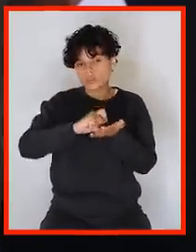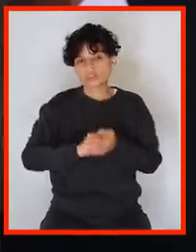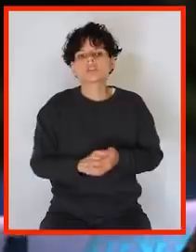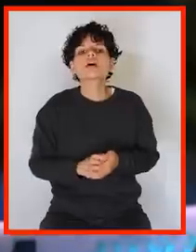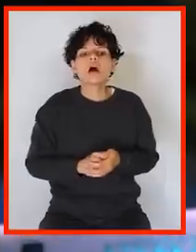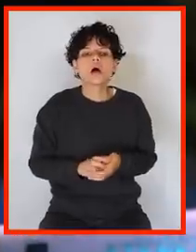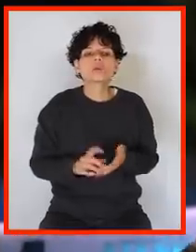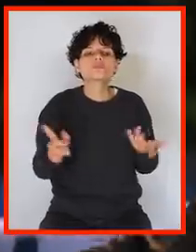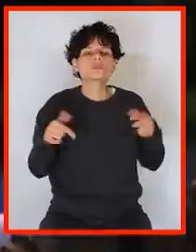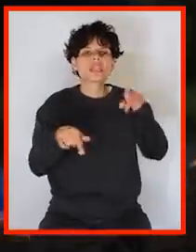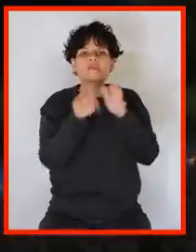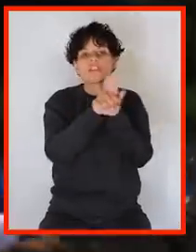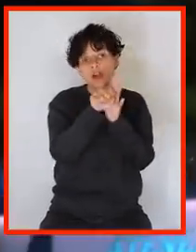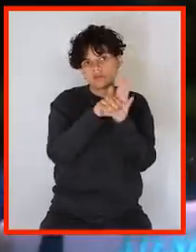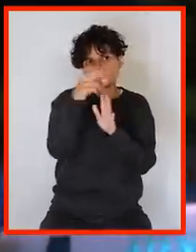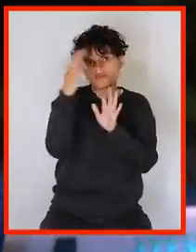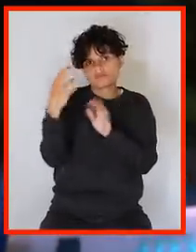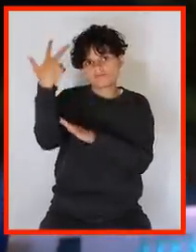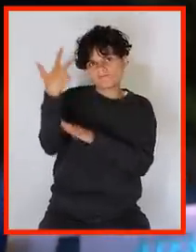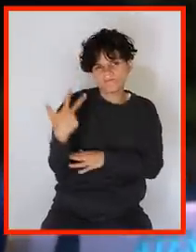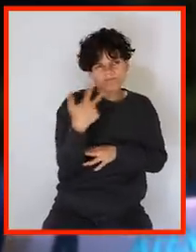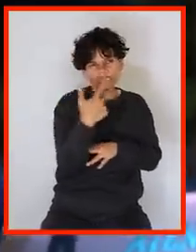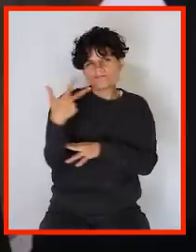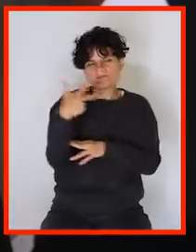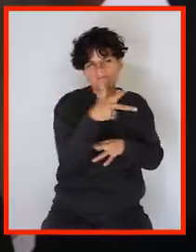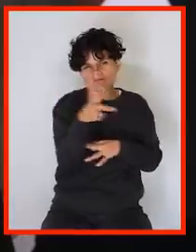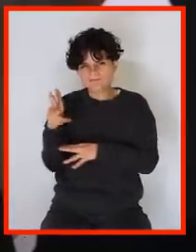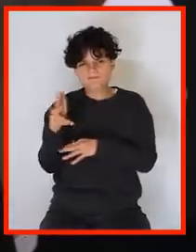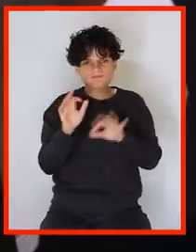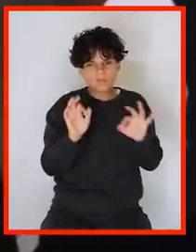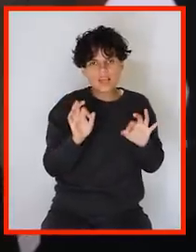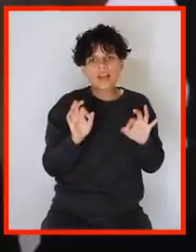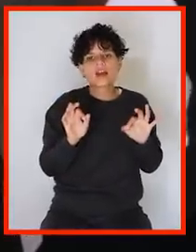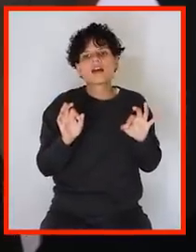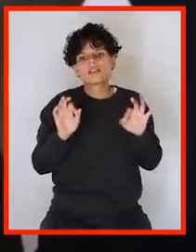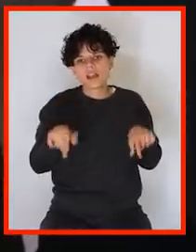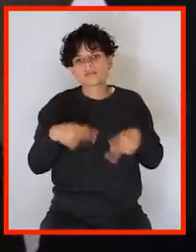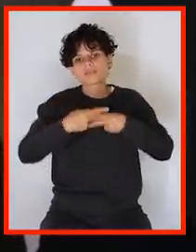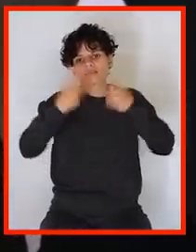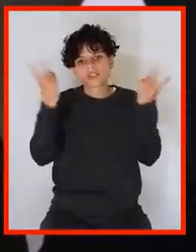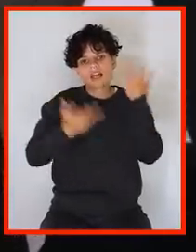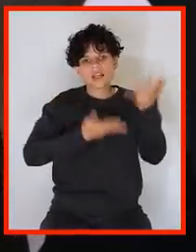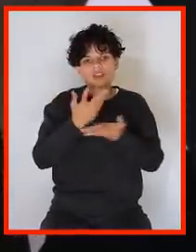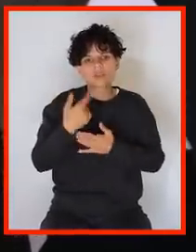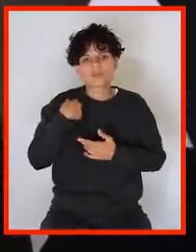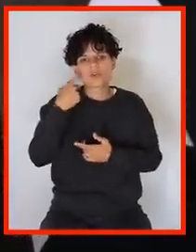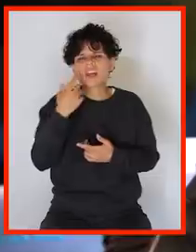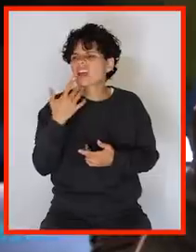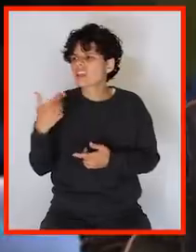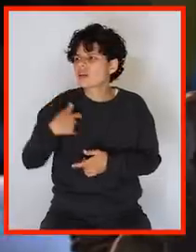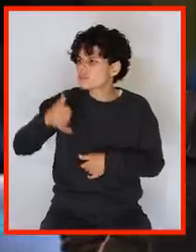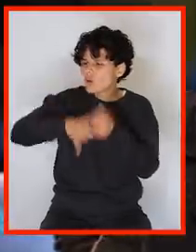aquí? Y nos pusimos a grabar como las tomas de ese video, pues, ¿cachai? Y ese tema, puta, de nuevo me desvío de la